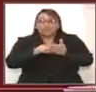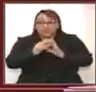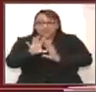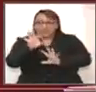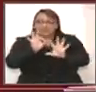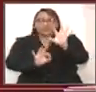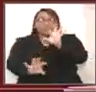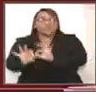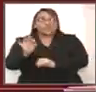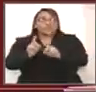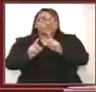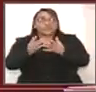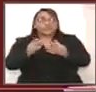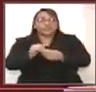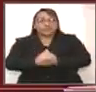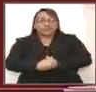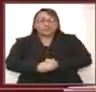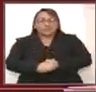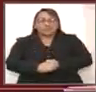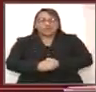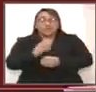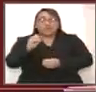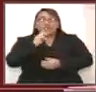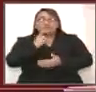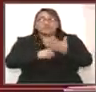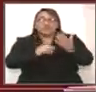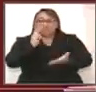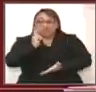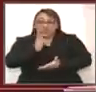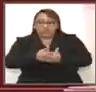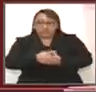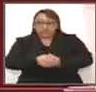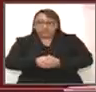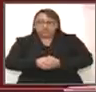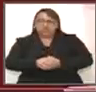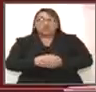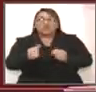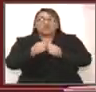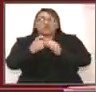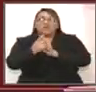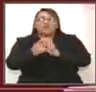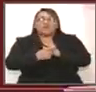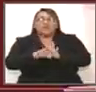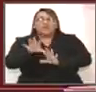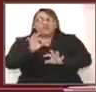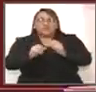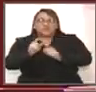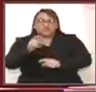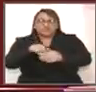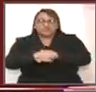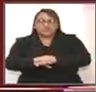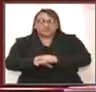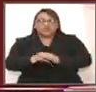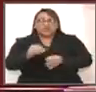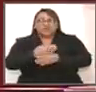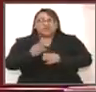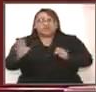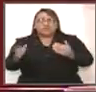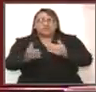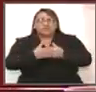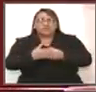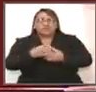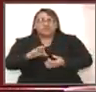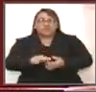clasificación de los objetos ilícitos o prohibidos. Alude también el decreto a la clasificación de los internos en régimen cerrado